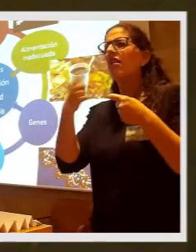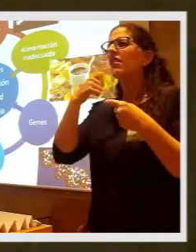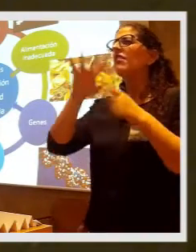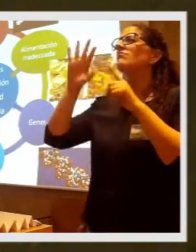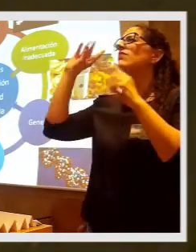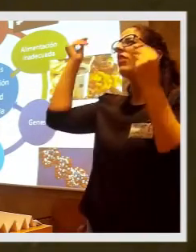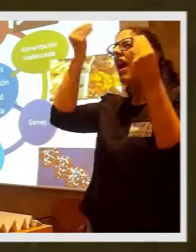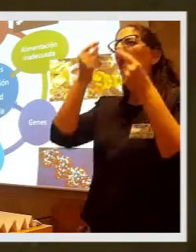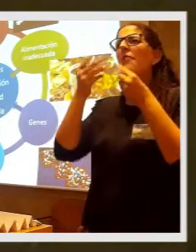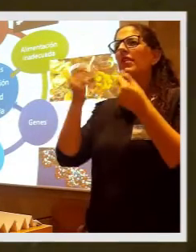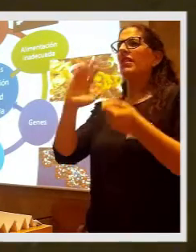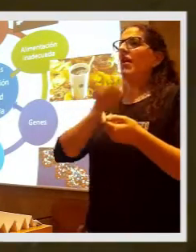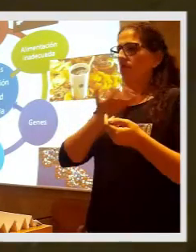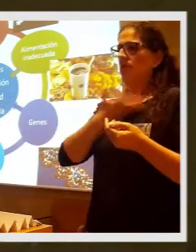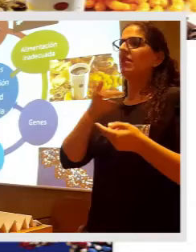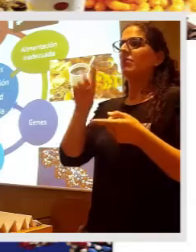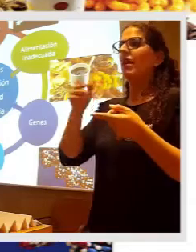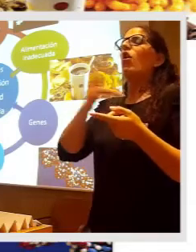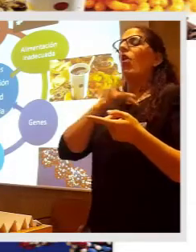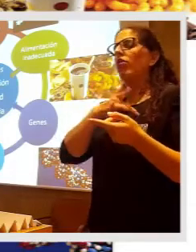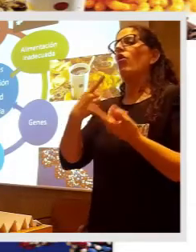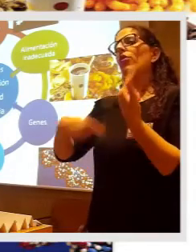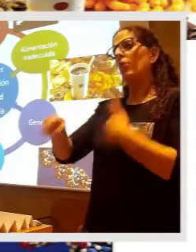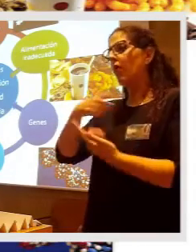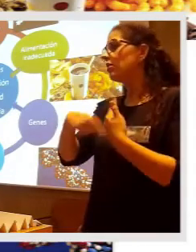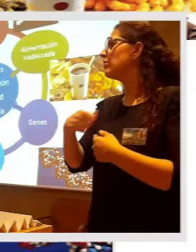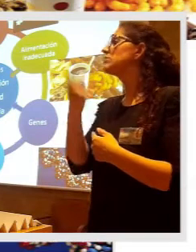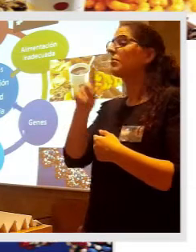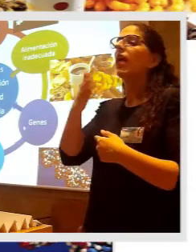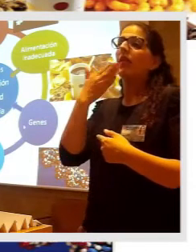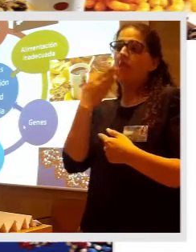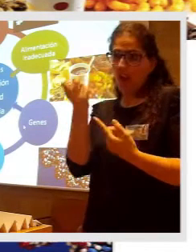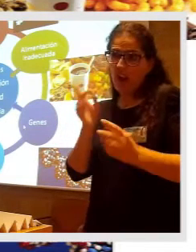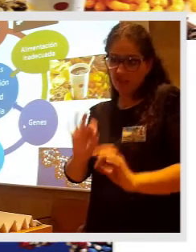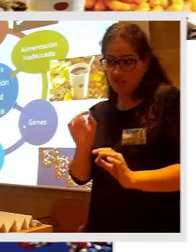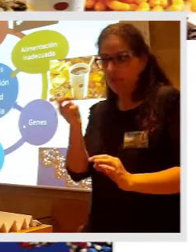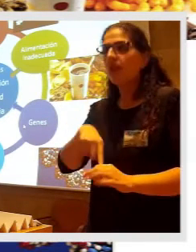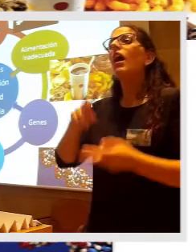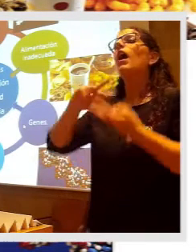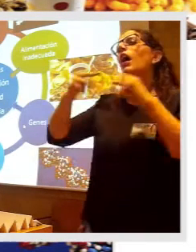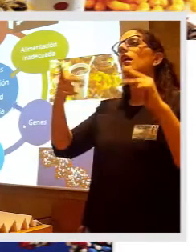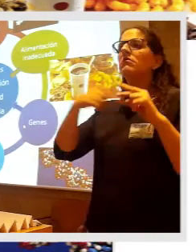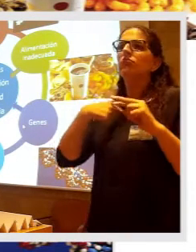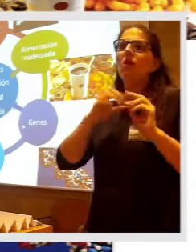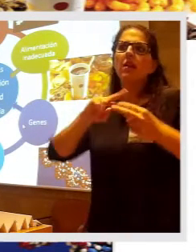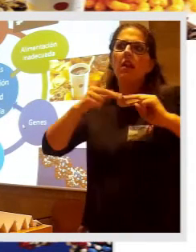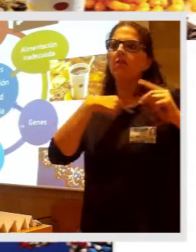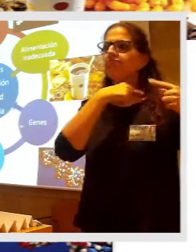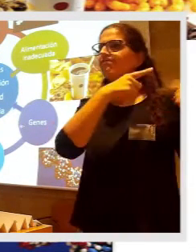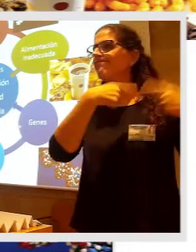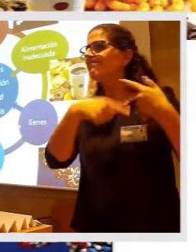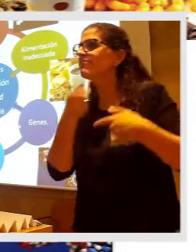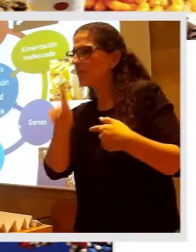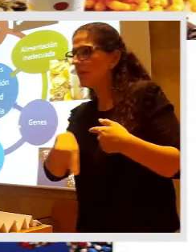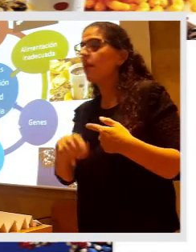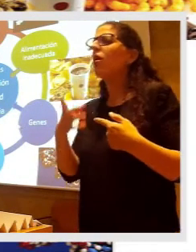influye muchísimo sobre el tema de la enfermedad cardiovascular, por supuesto la edad y, cómo no, la genética, con la cual no podemos por ahora hacer nada,